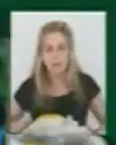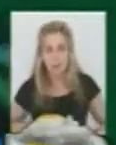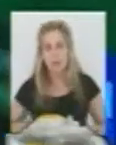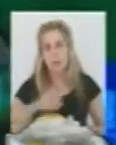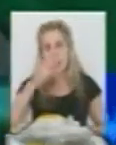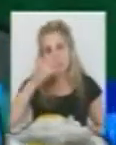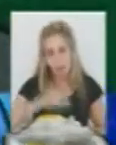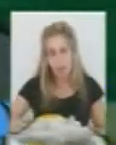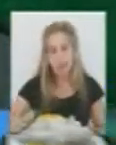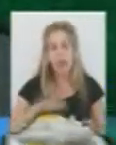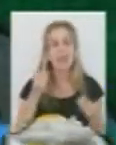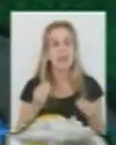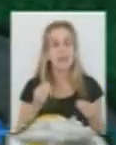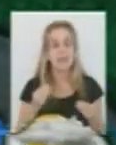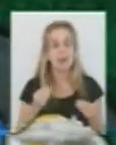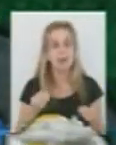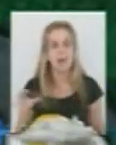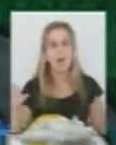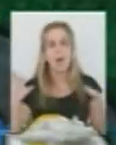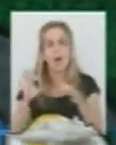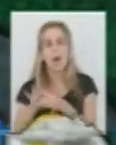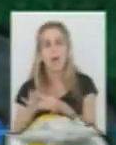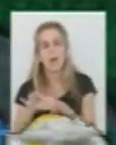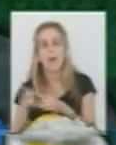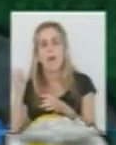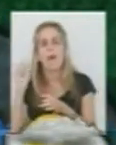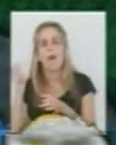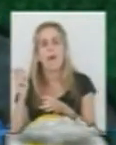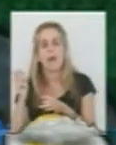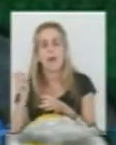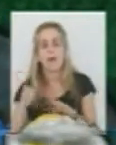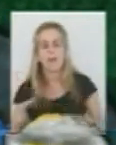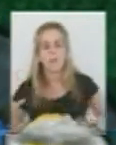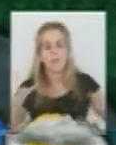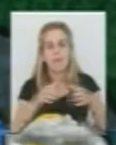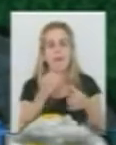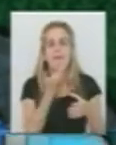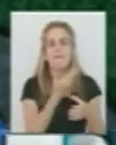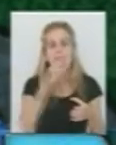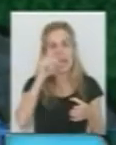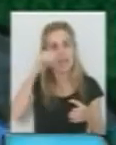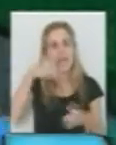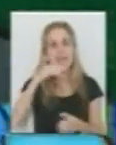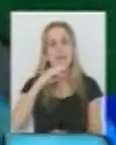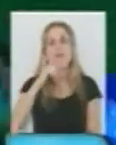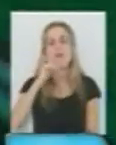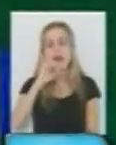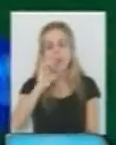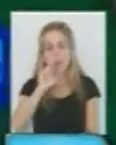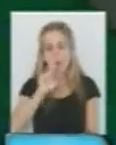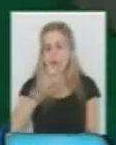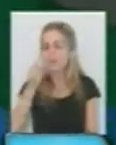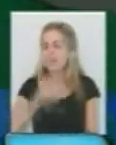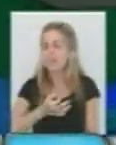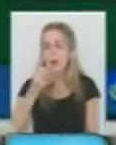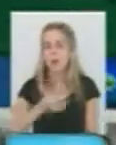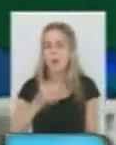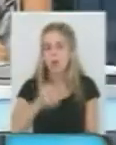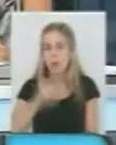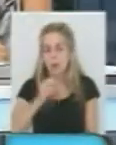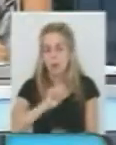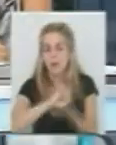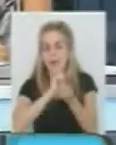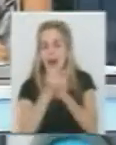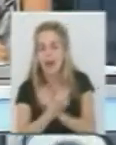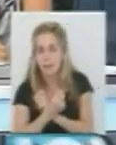Sirio diga flúor, violeta, no. Se va a pasar al Frente Renovador. Créanme. Puede ser que no se pase, puede